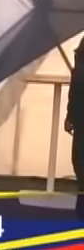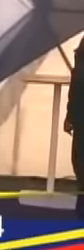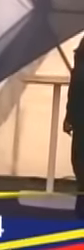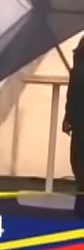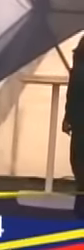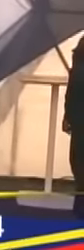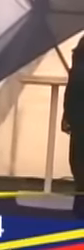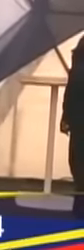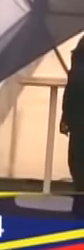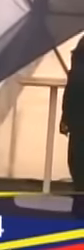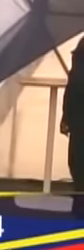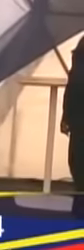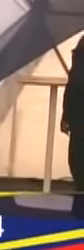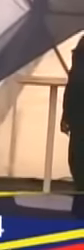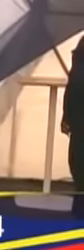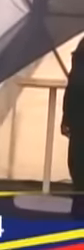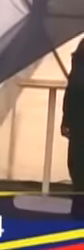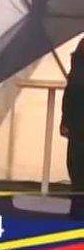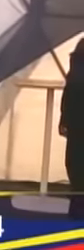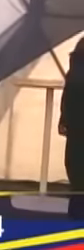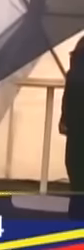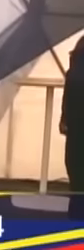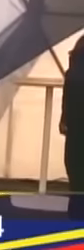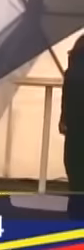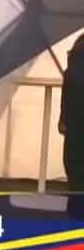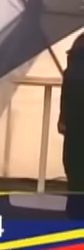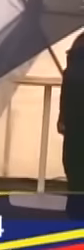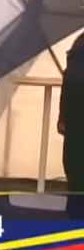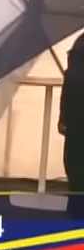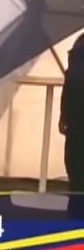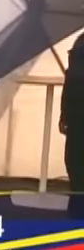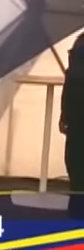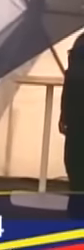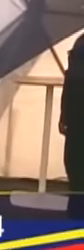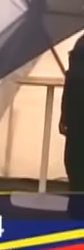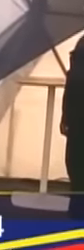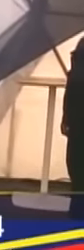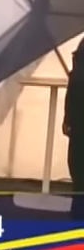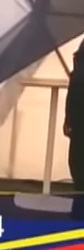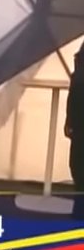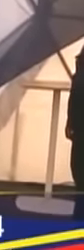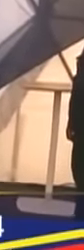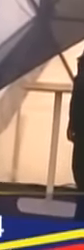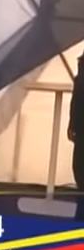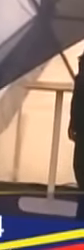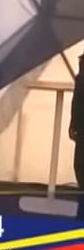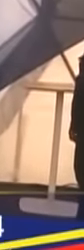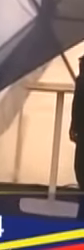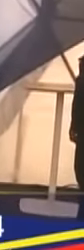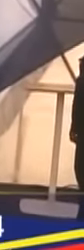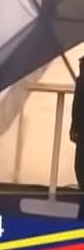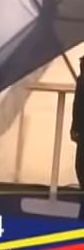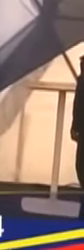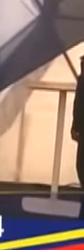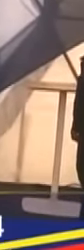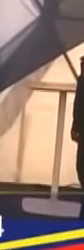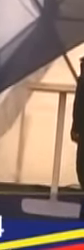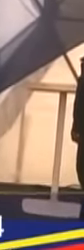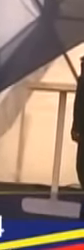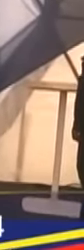Cabello, con todos los compañeros, obreros, obreras, empresarios, empresarias, y hemos